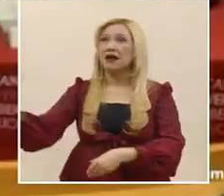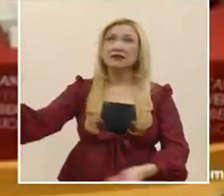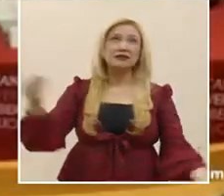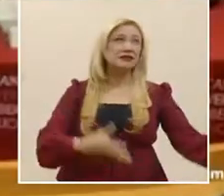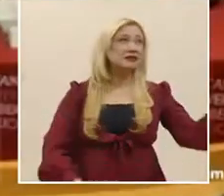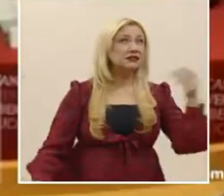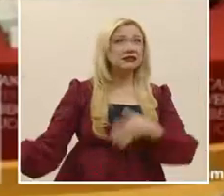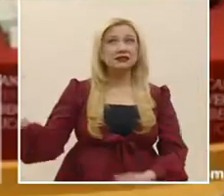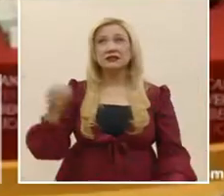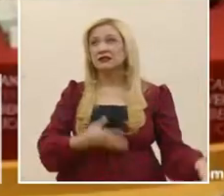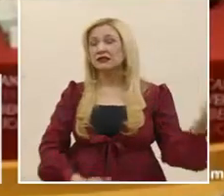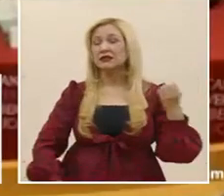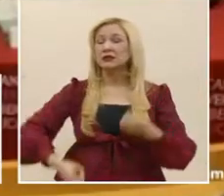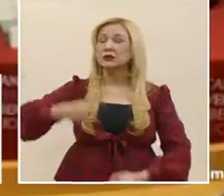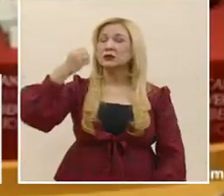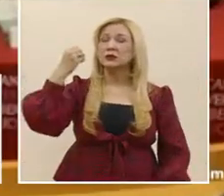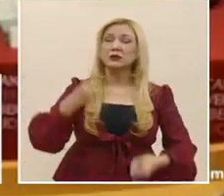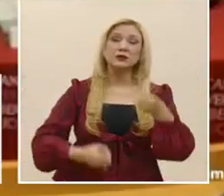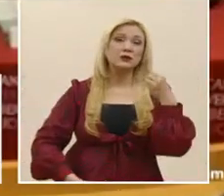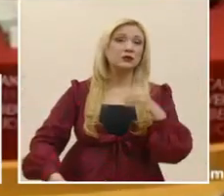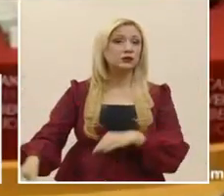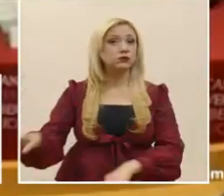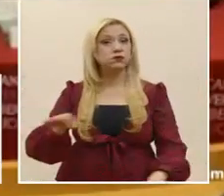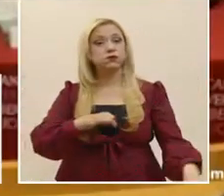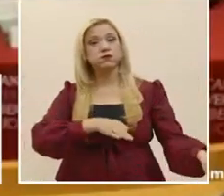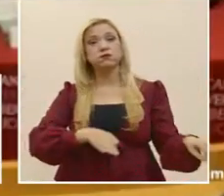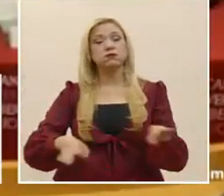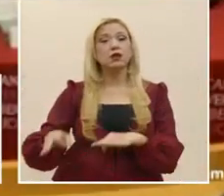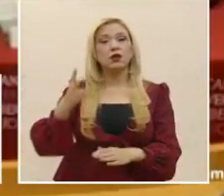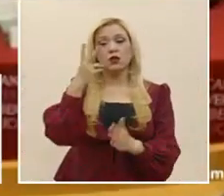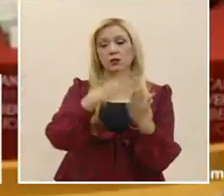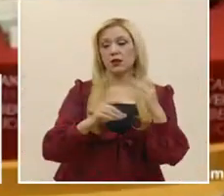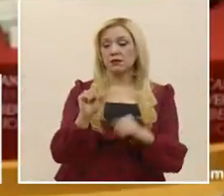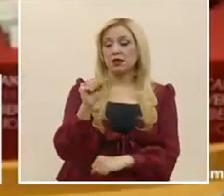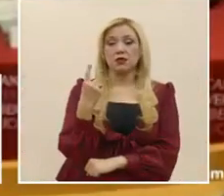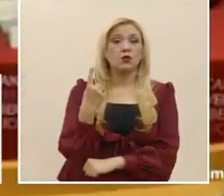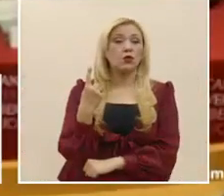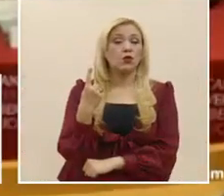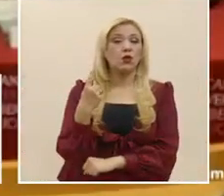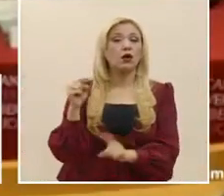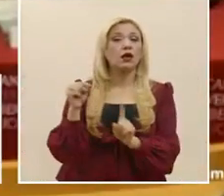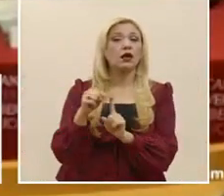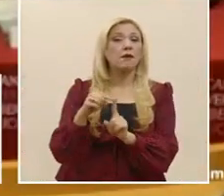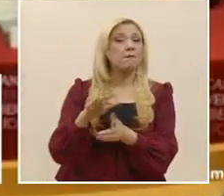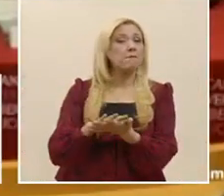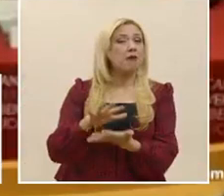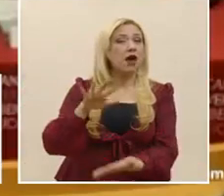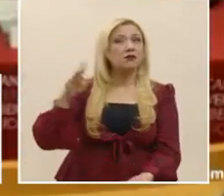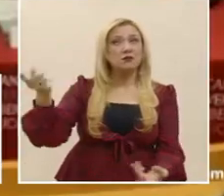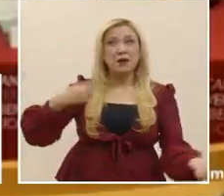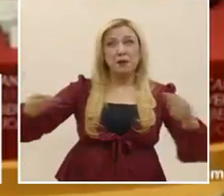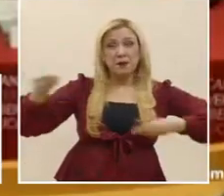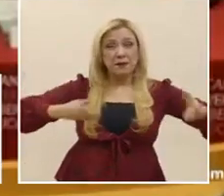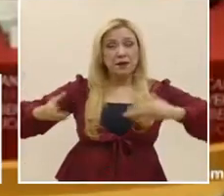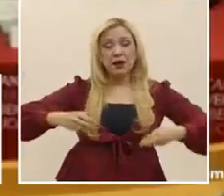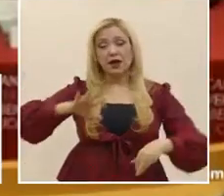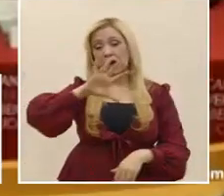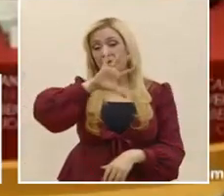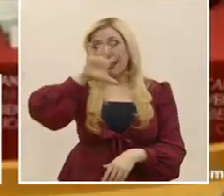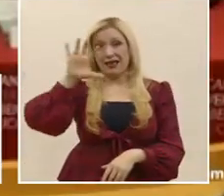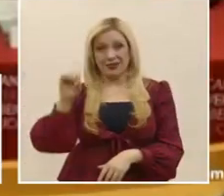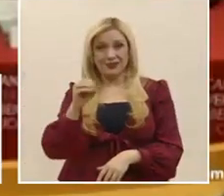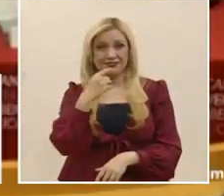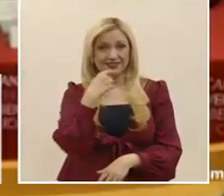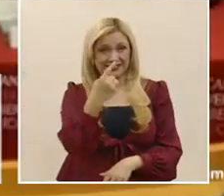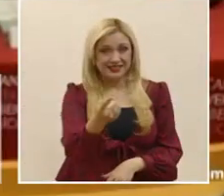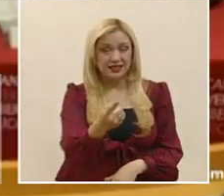sido verdaderamente una odisea, particularmente el año 2021, por la cantidad de asuntos que nos llegaron. De esos 500 asuntos que les